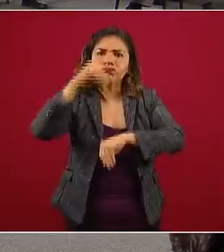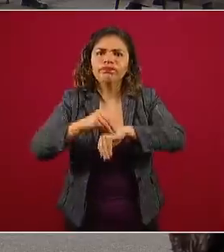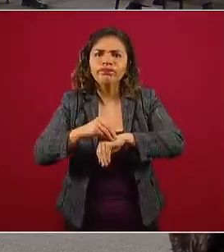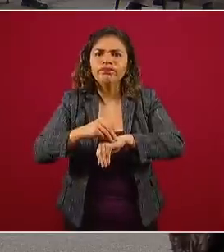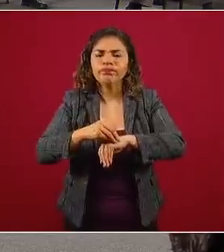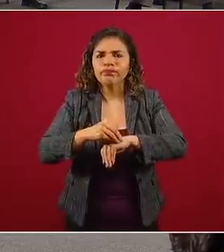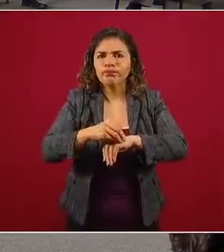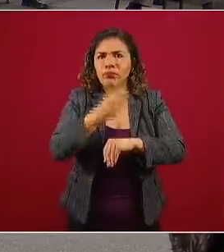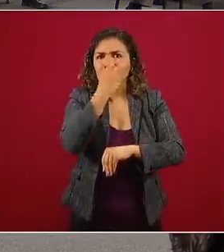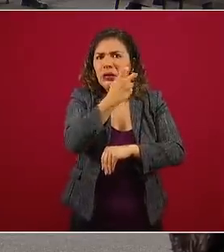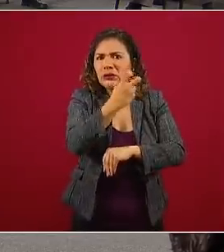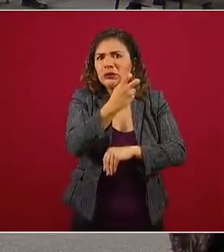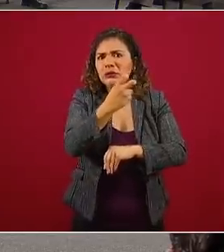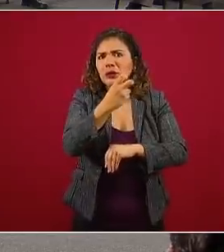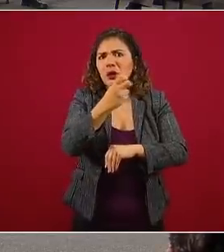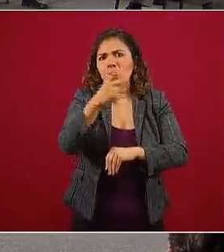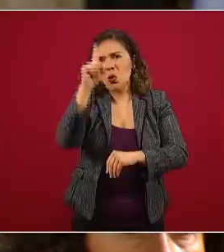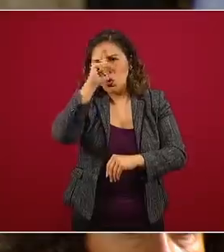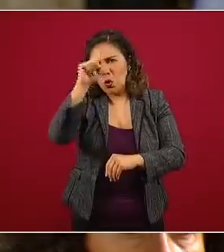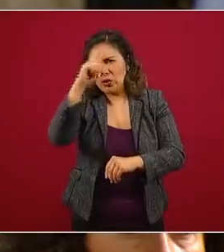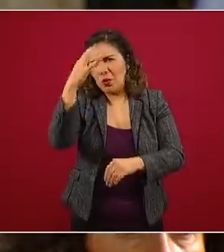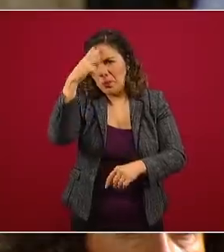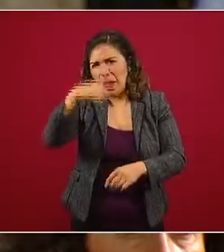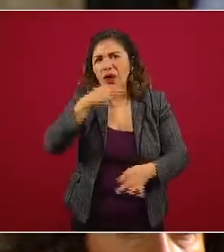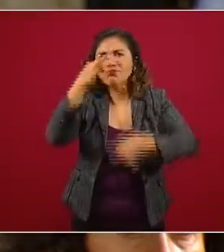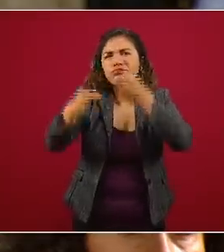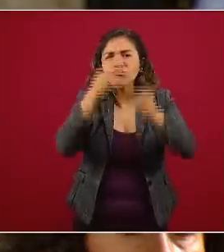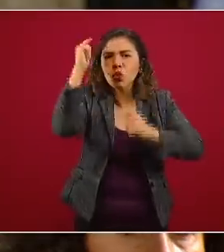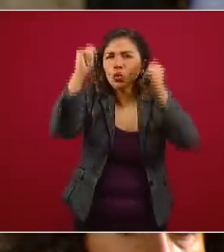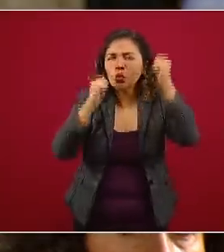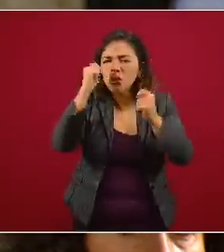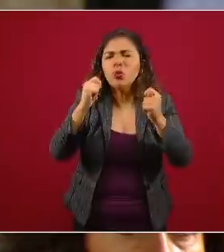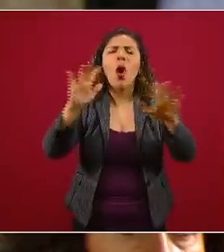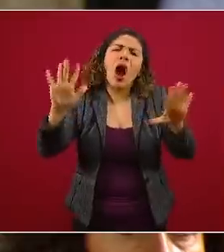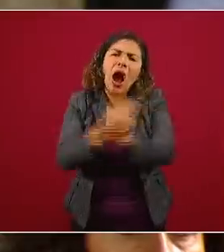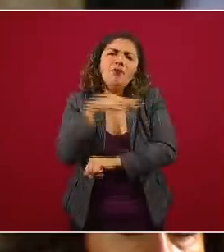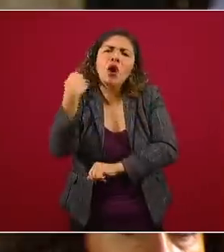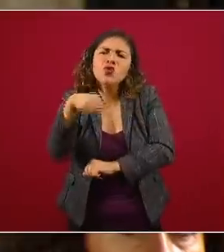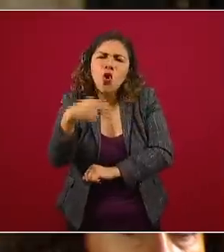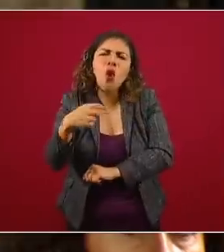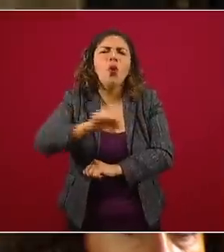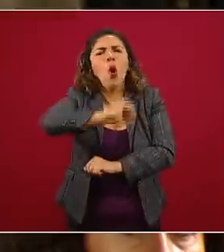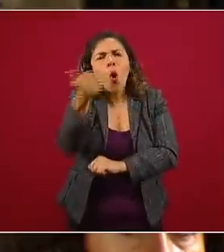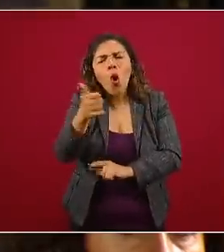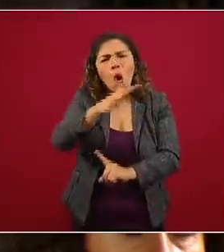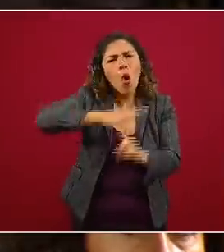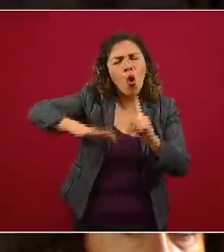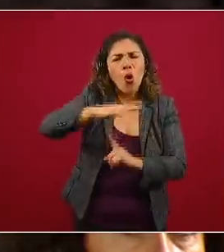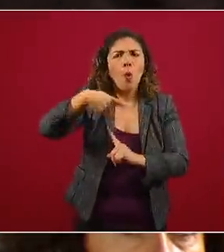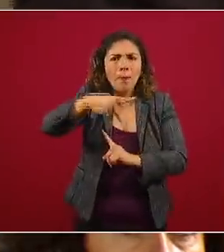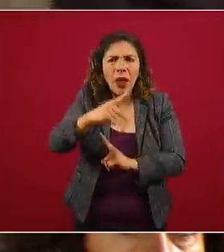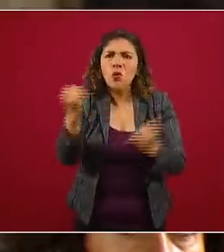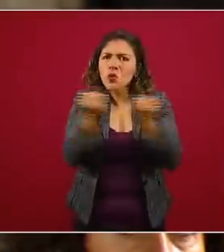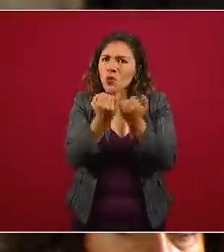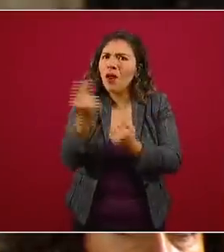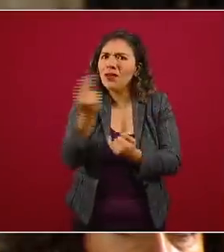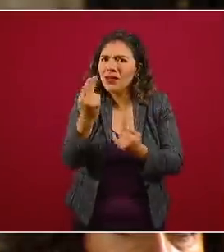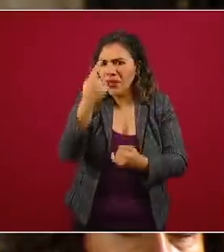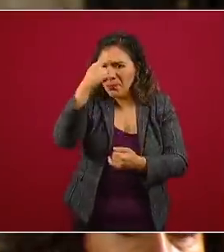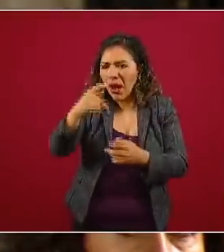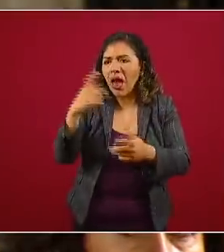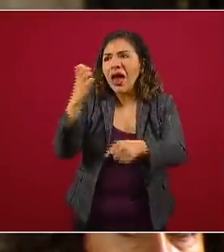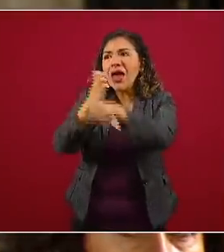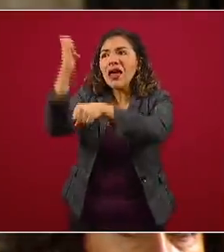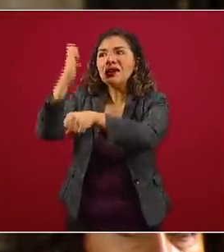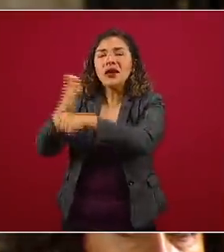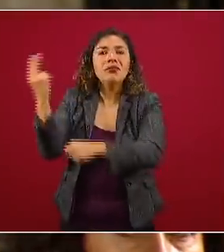este consejo de promoción turística en con otro nombre con otro contexto pero darle ese empuje que a veces les hace falta a